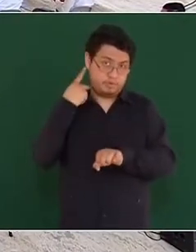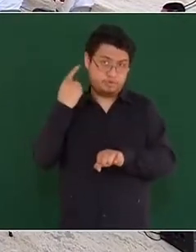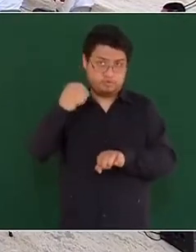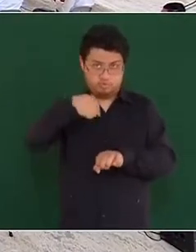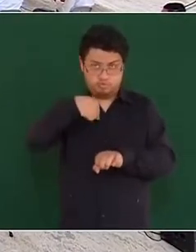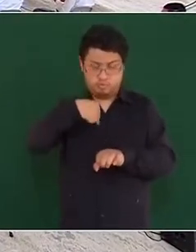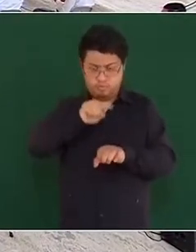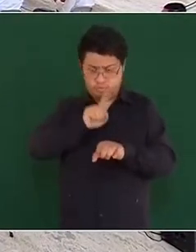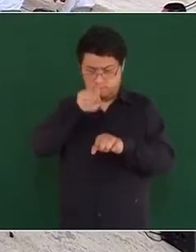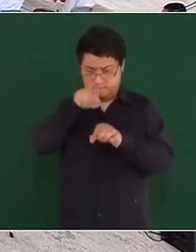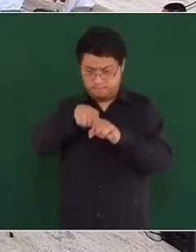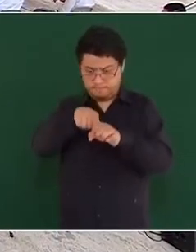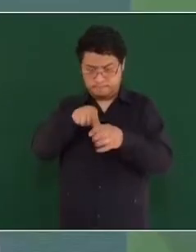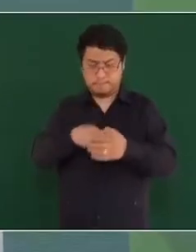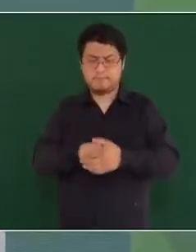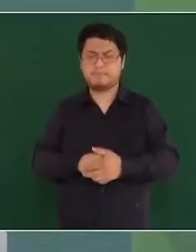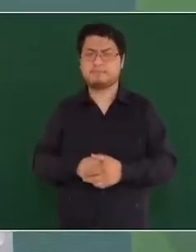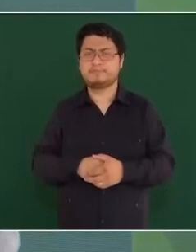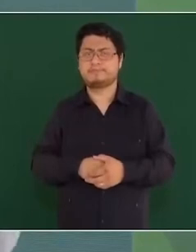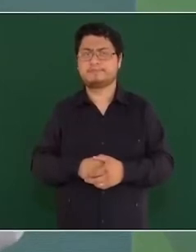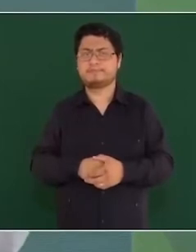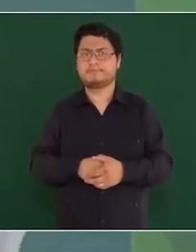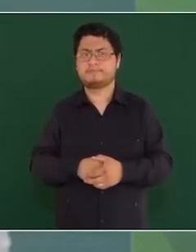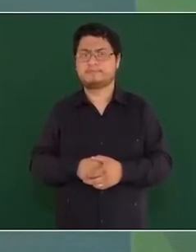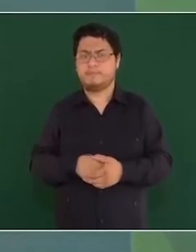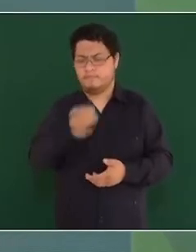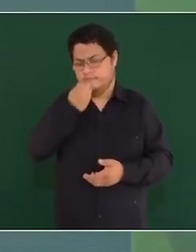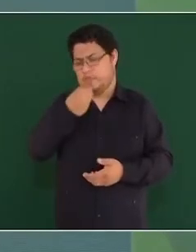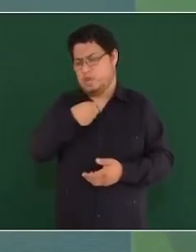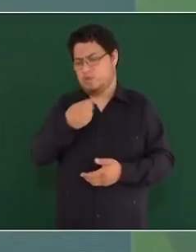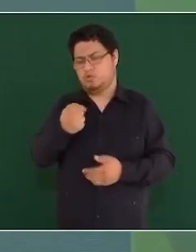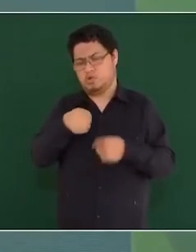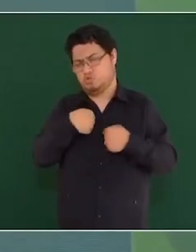en el que yo participo, aunque tengo ahora